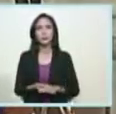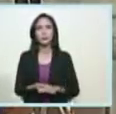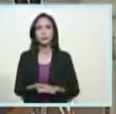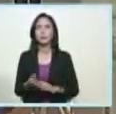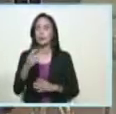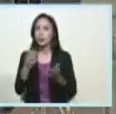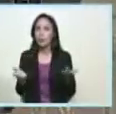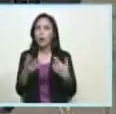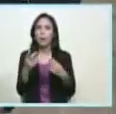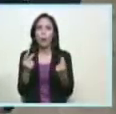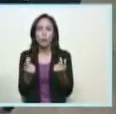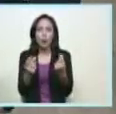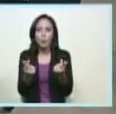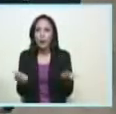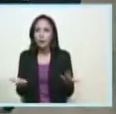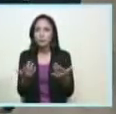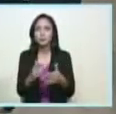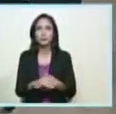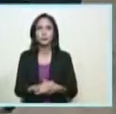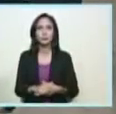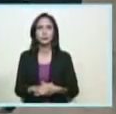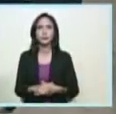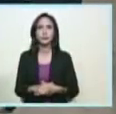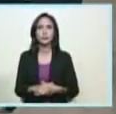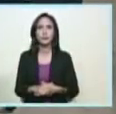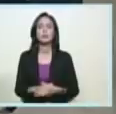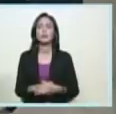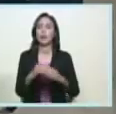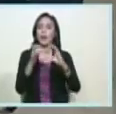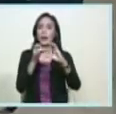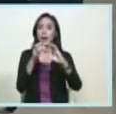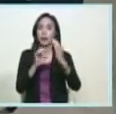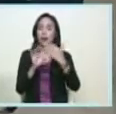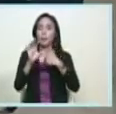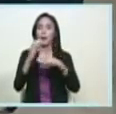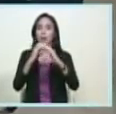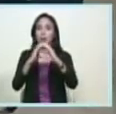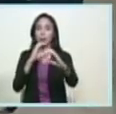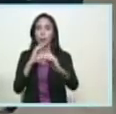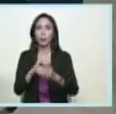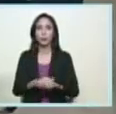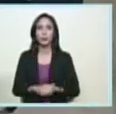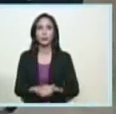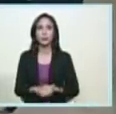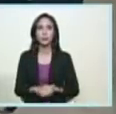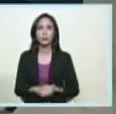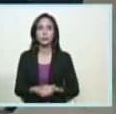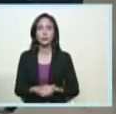activarlo verdad activar el carné de la patria del transportista